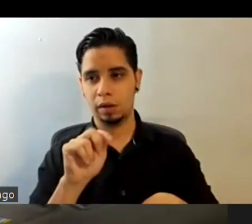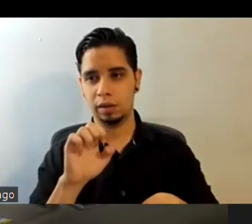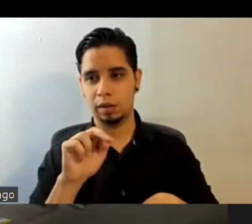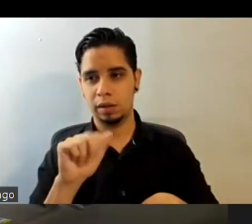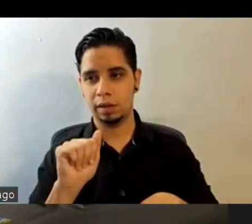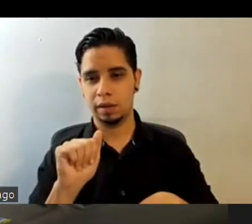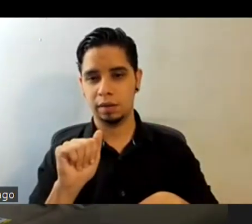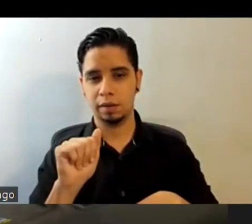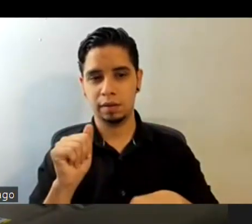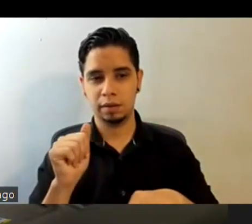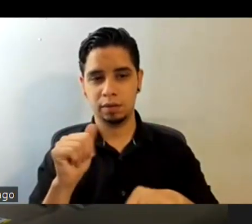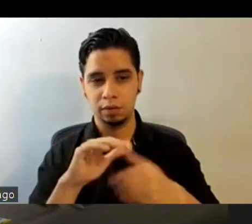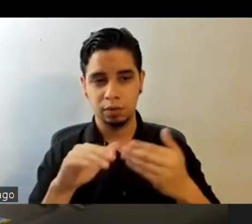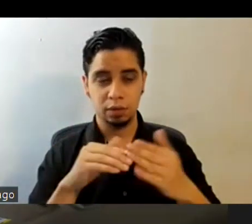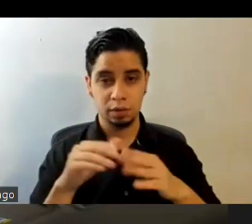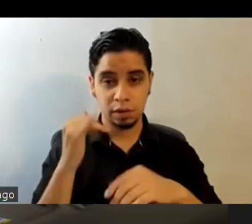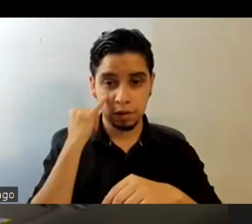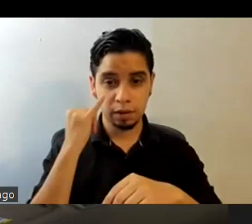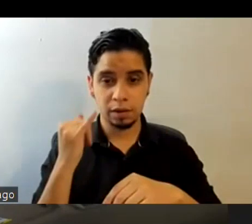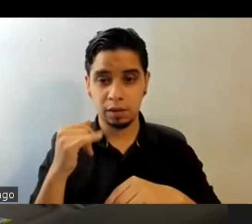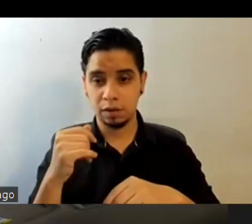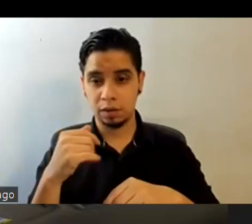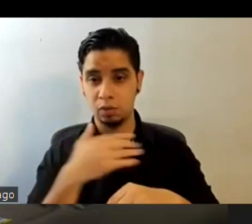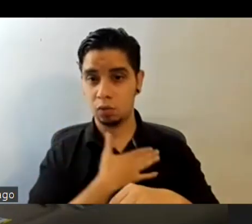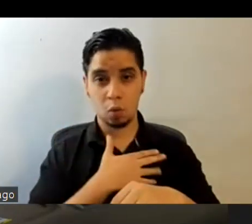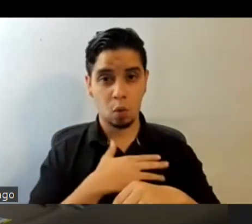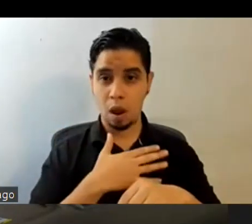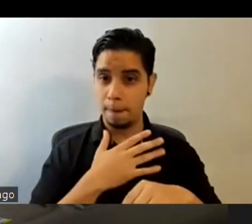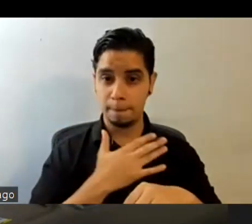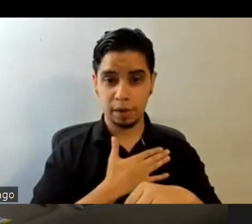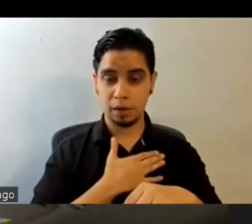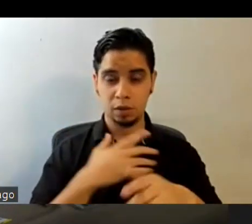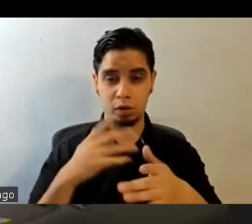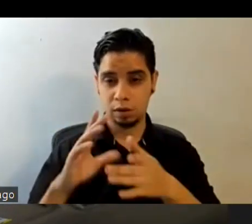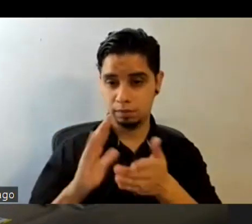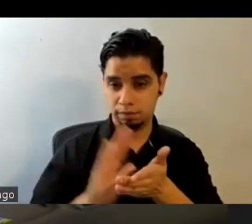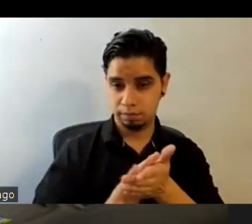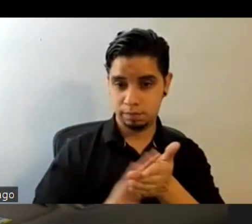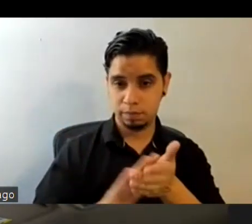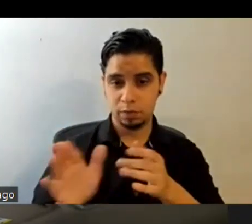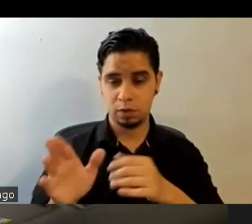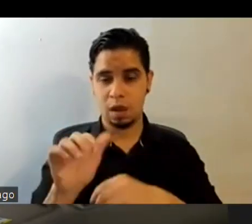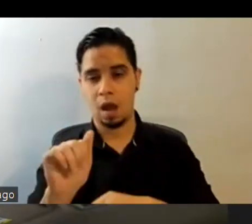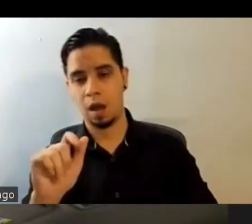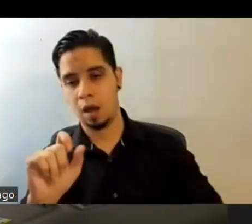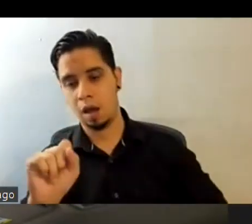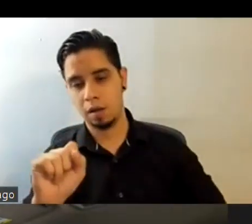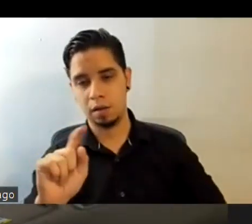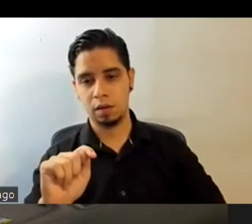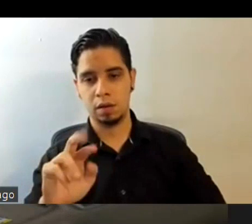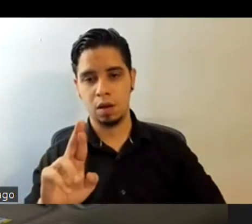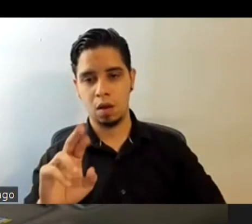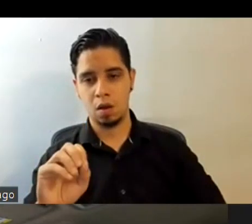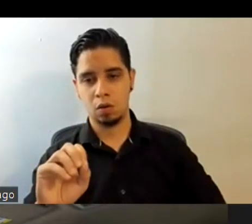mío. Esa idea la saqué yo, no mía, eso no es original, tengo que darle crédito a una astróloga española que no me acuerdo el nombre,